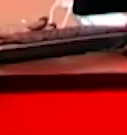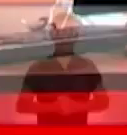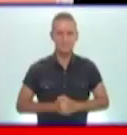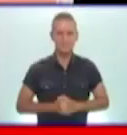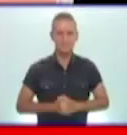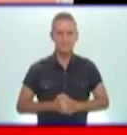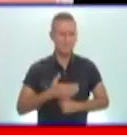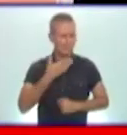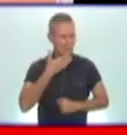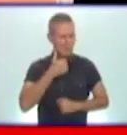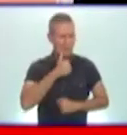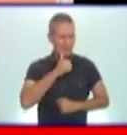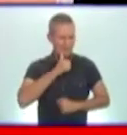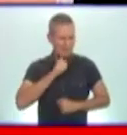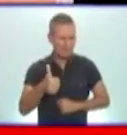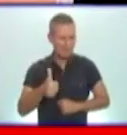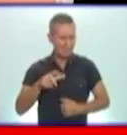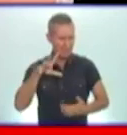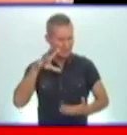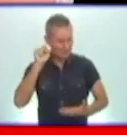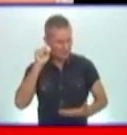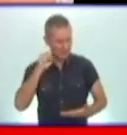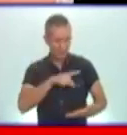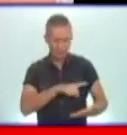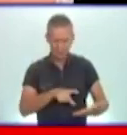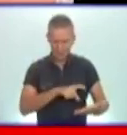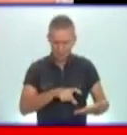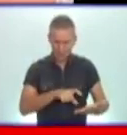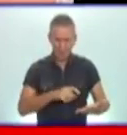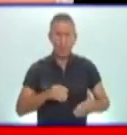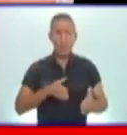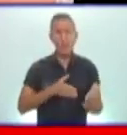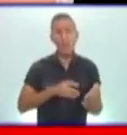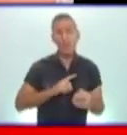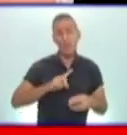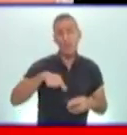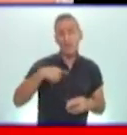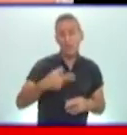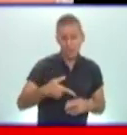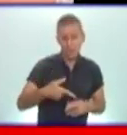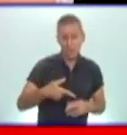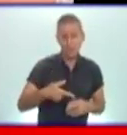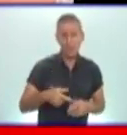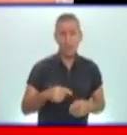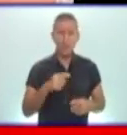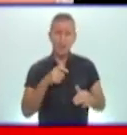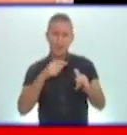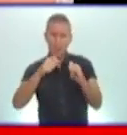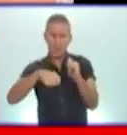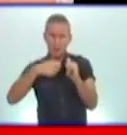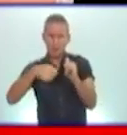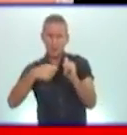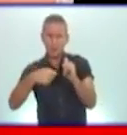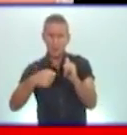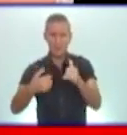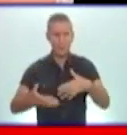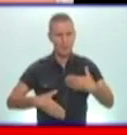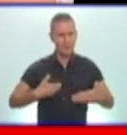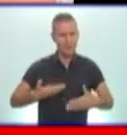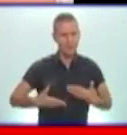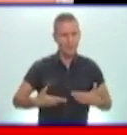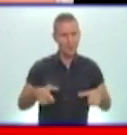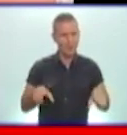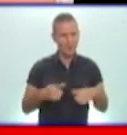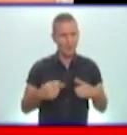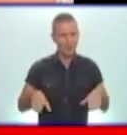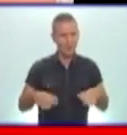Muy fácil la actividad de comprensión del texto. A continuación, les vamos a presentar un video donde van a disfrutar de una canción del